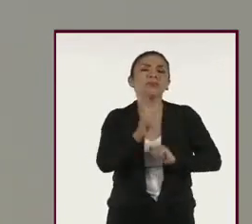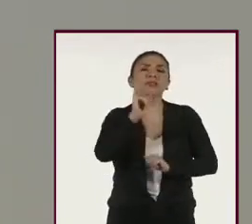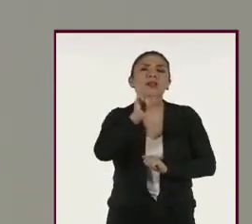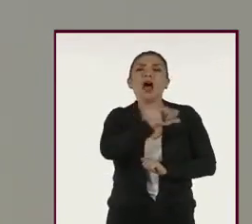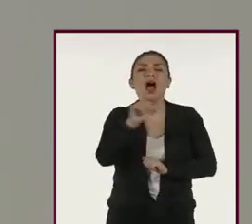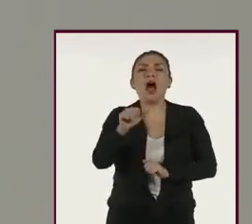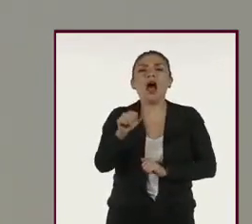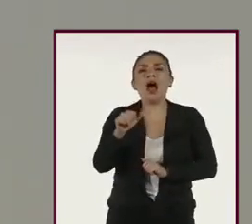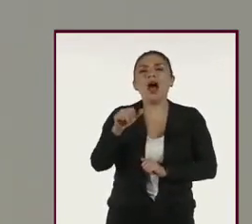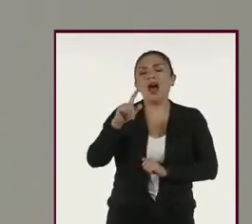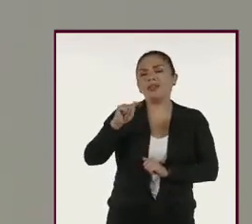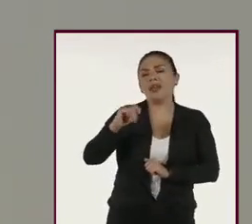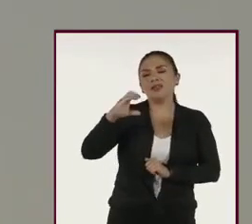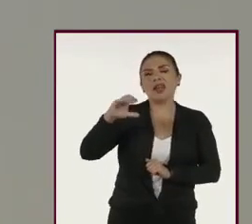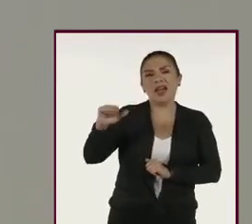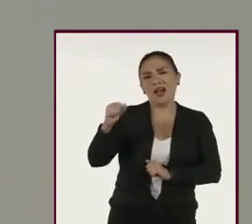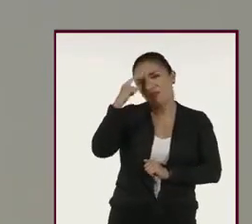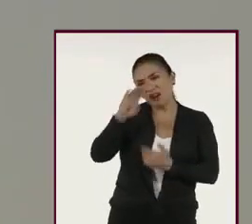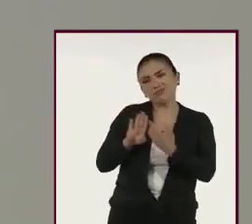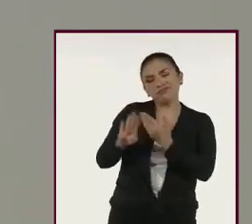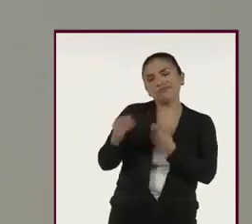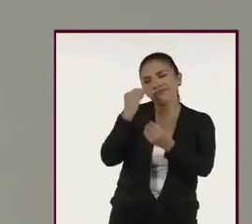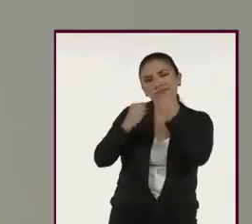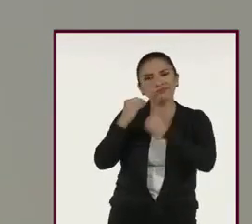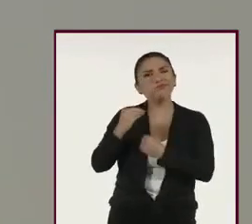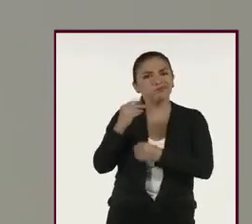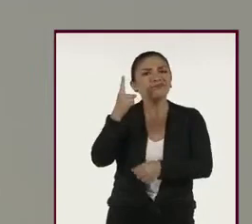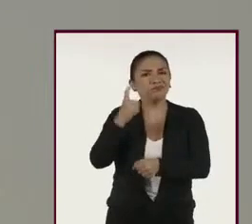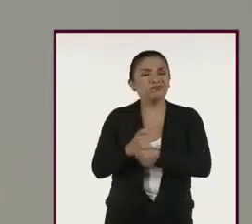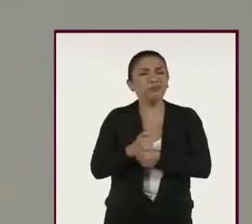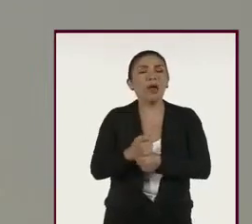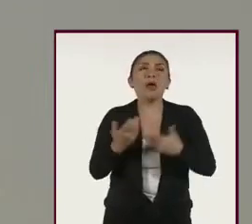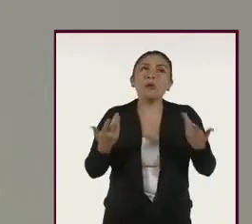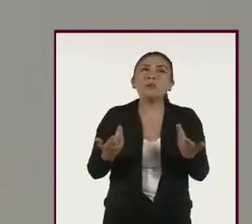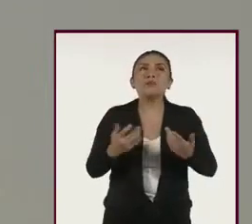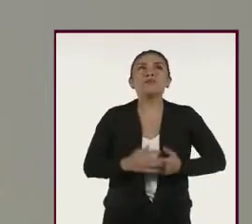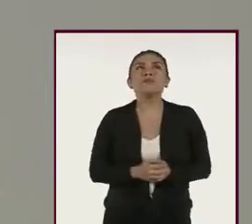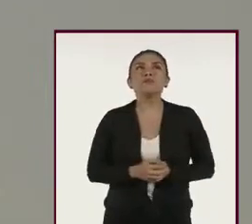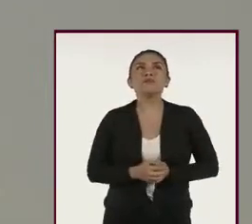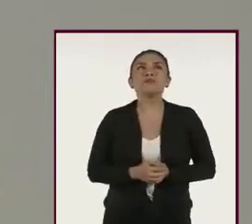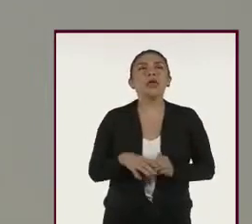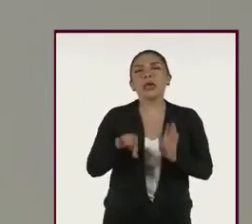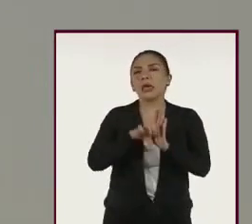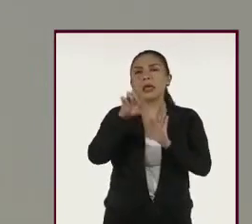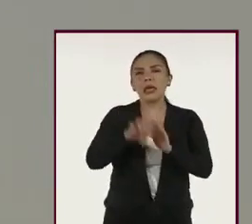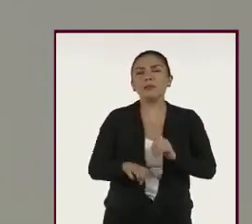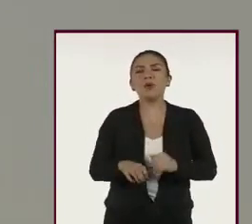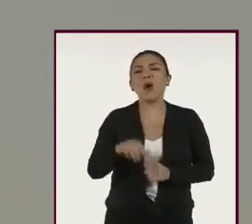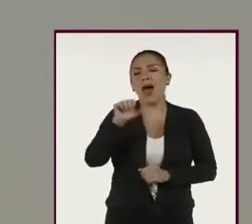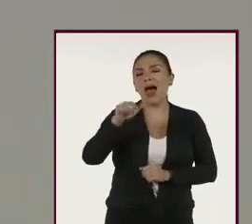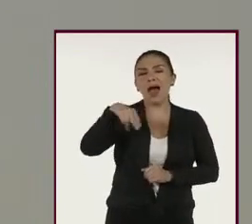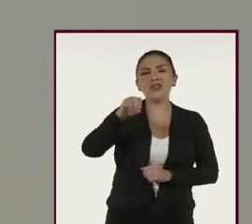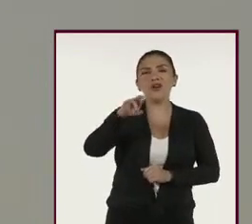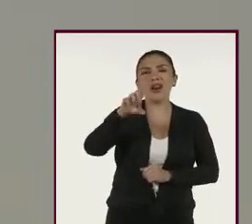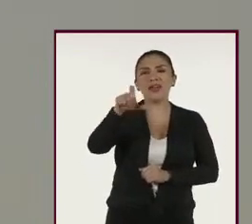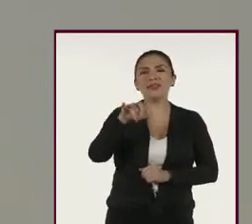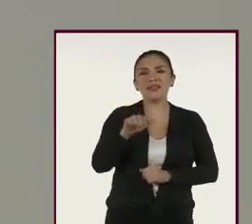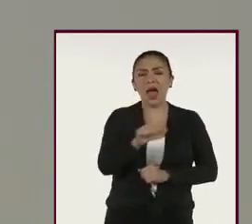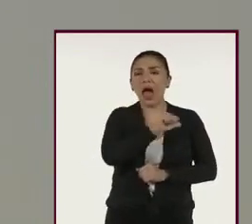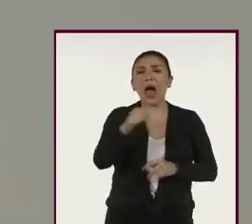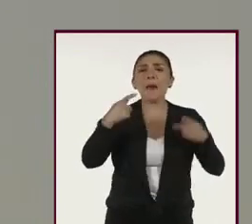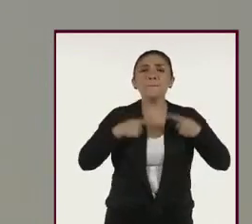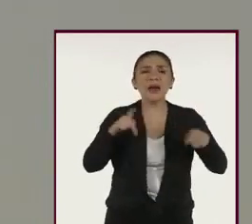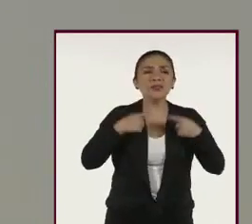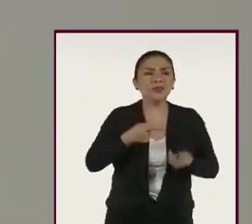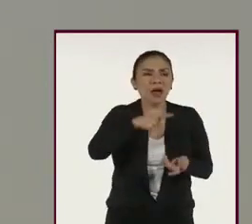de conductas alimentarias de riesgo. Particularmente estamos hablando, por ejemplo, de anorexia en aquellos pacientes